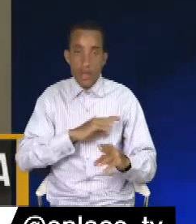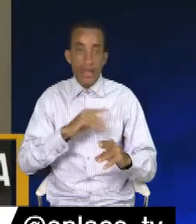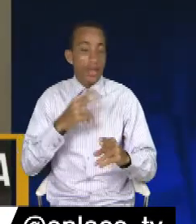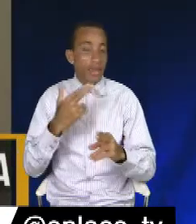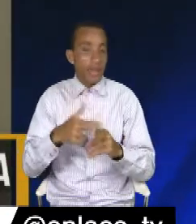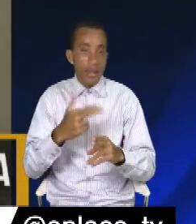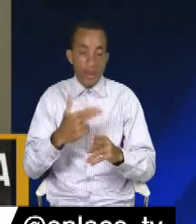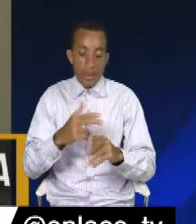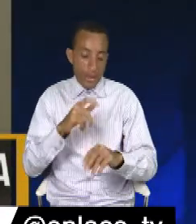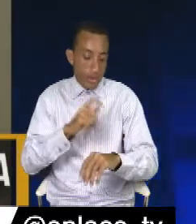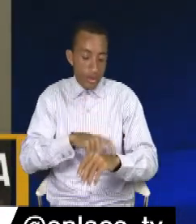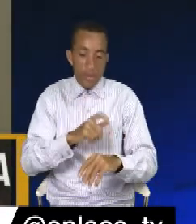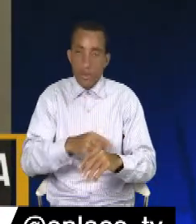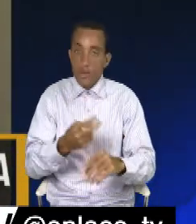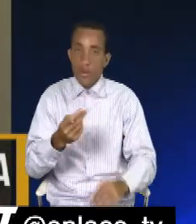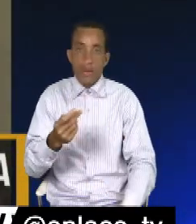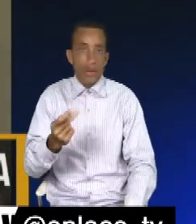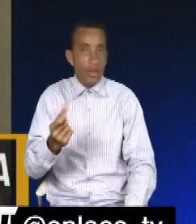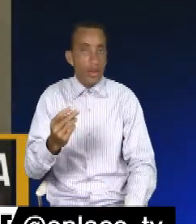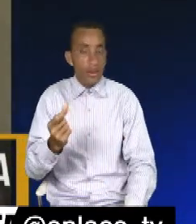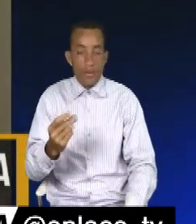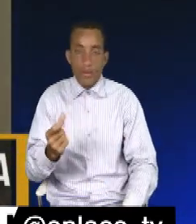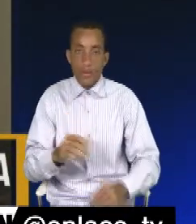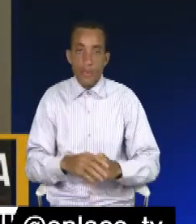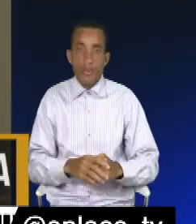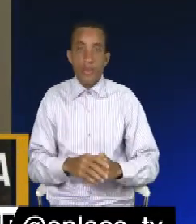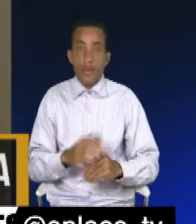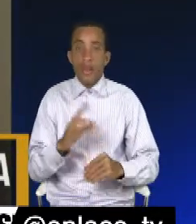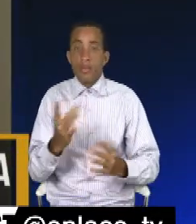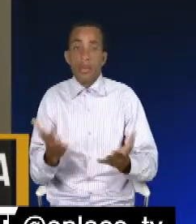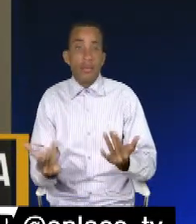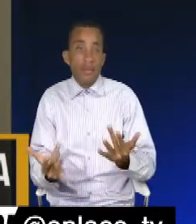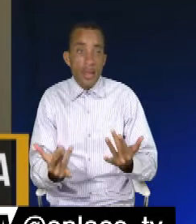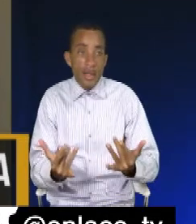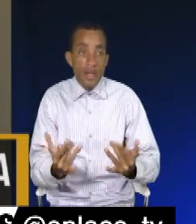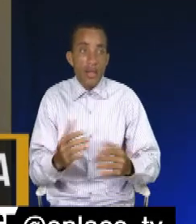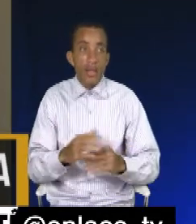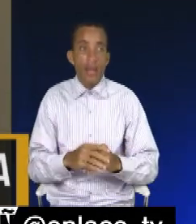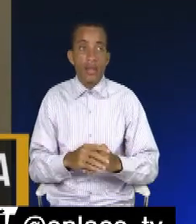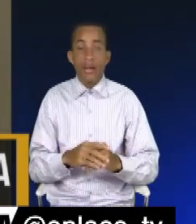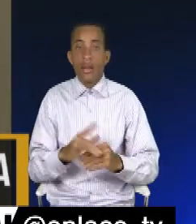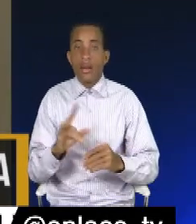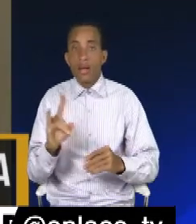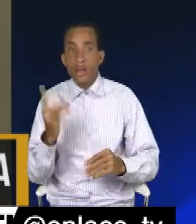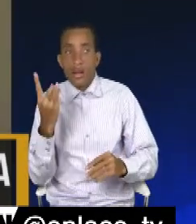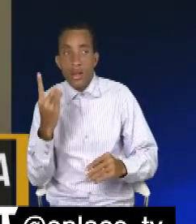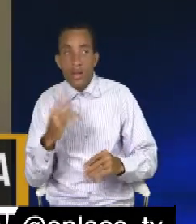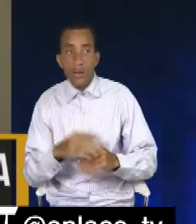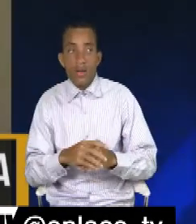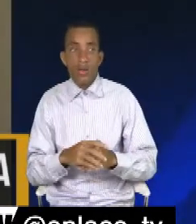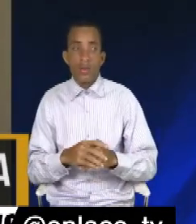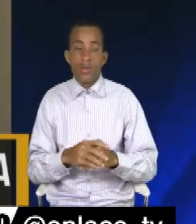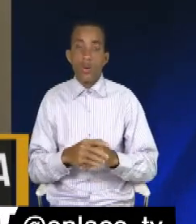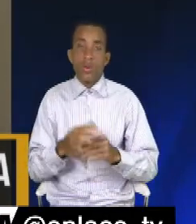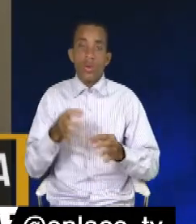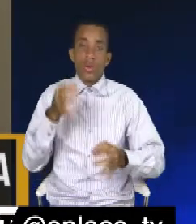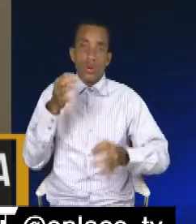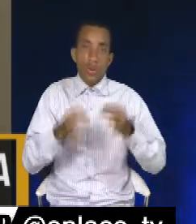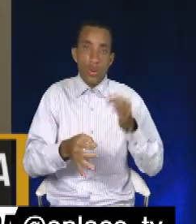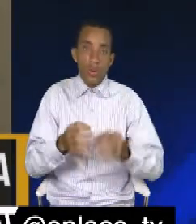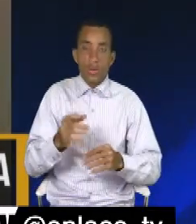posible, sin tener que esperar ningún fallo ni judicial ni el